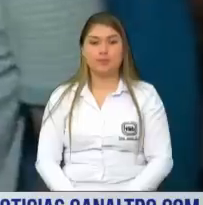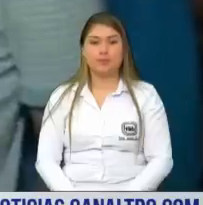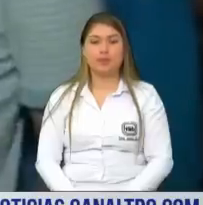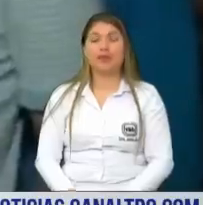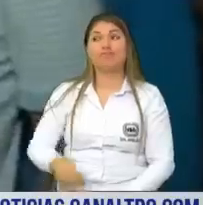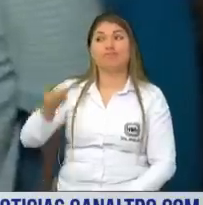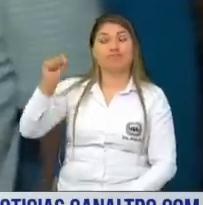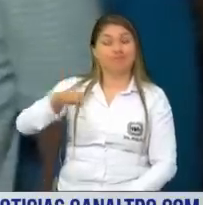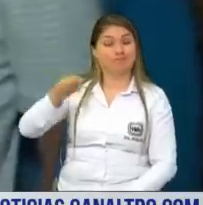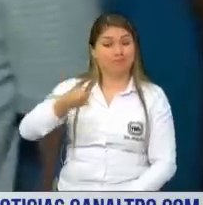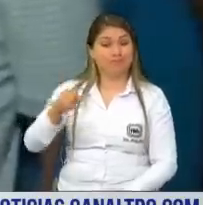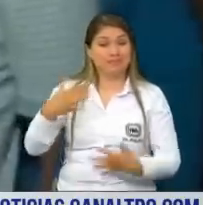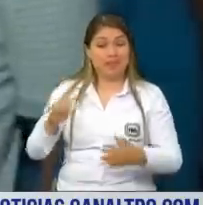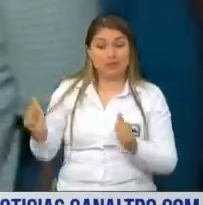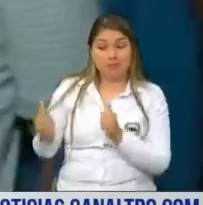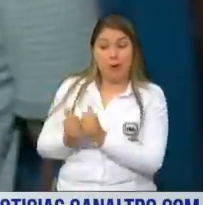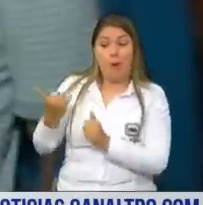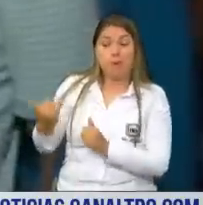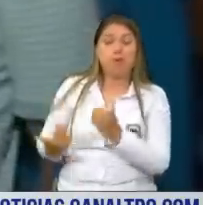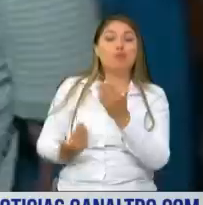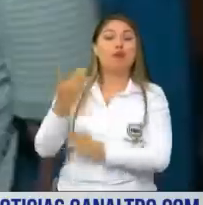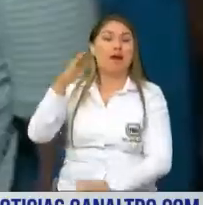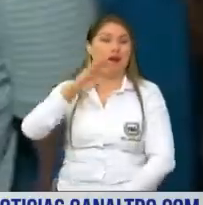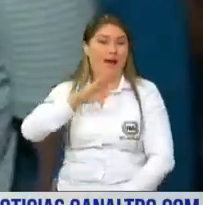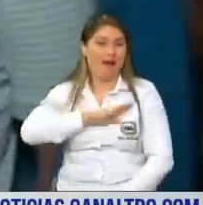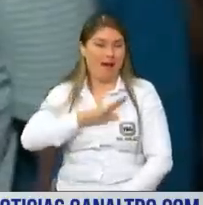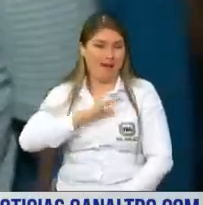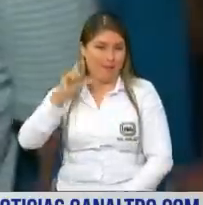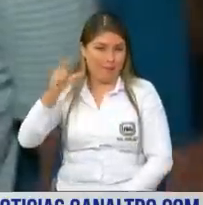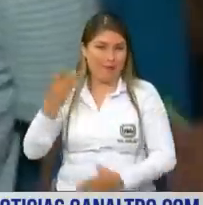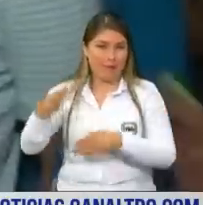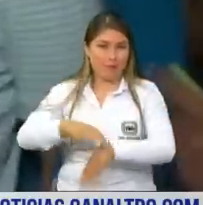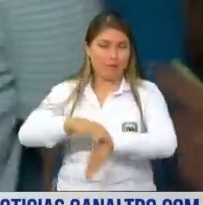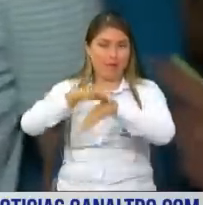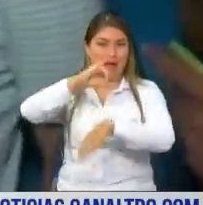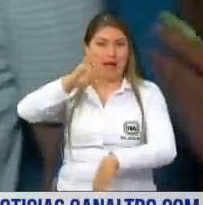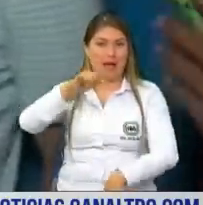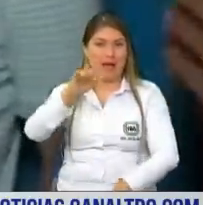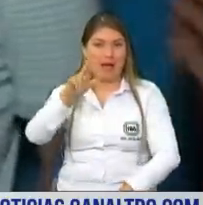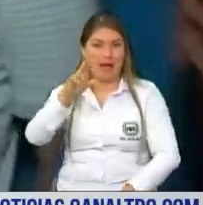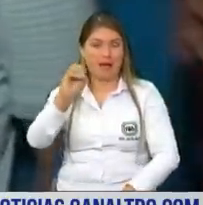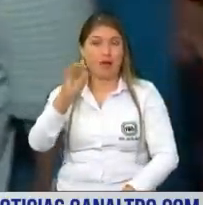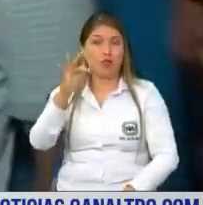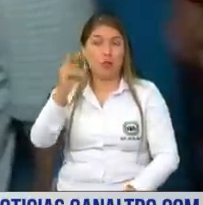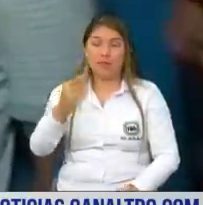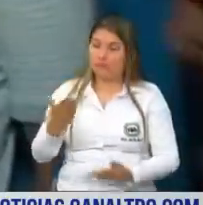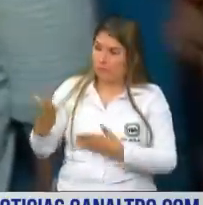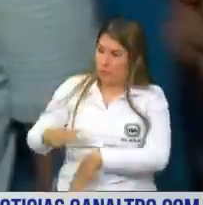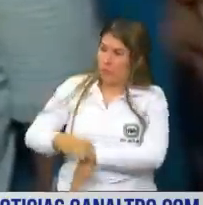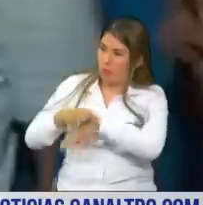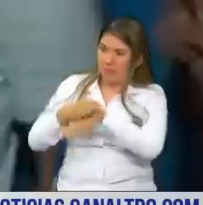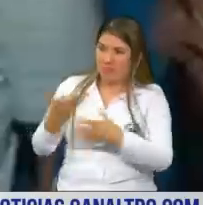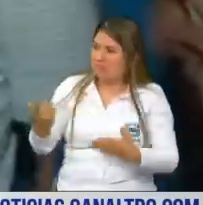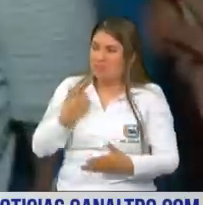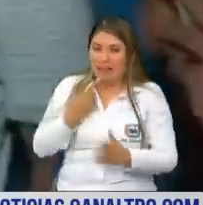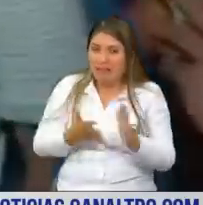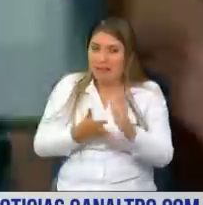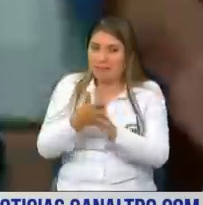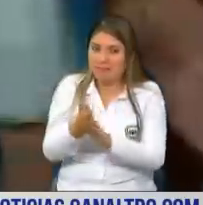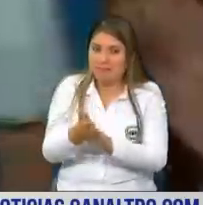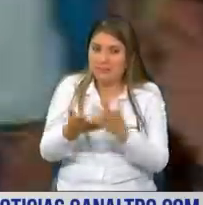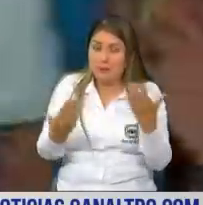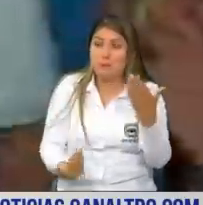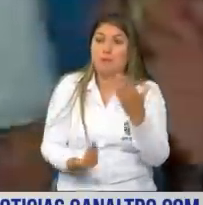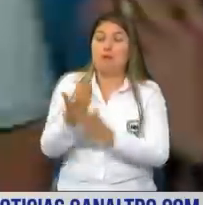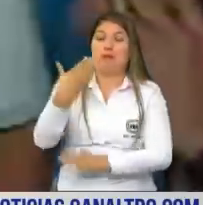sí señores ya estamos con el nuevo alcalde de san josé de cúcuta el doctor jairo tomás yáñez doctor jairo tomas que decir frente a